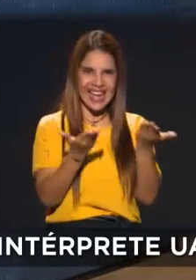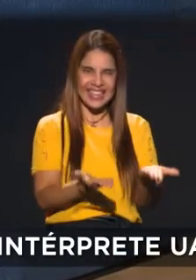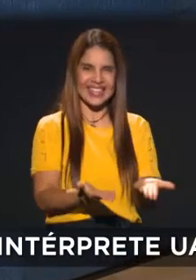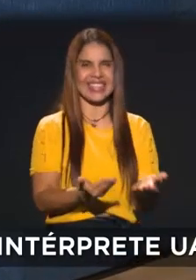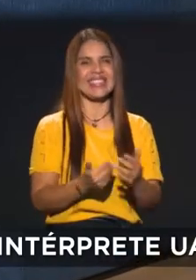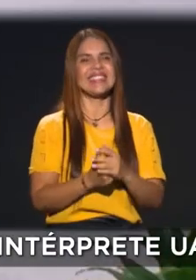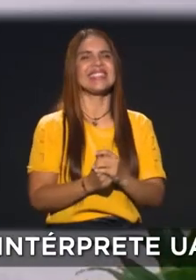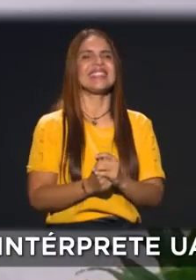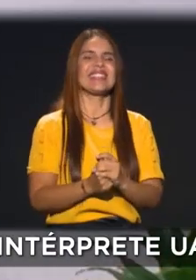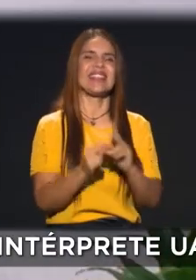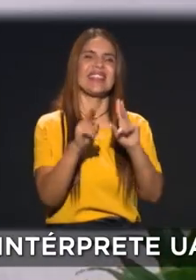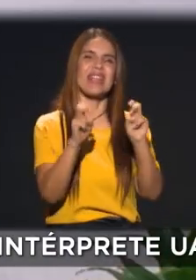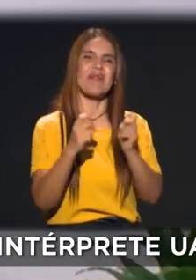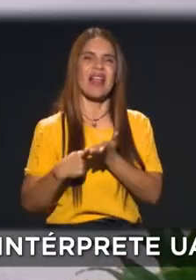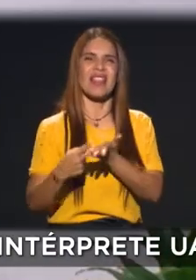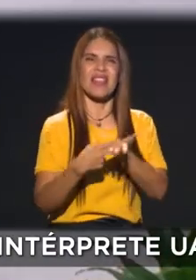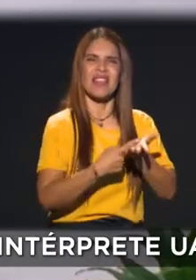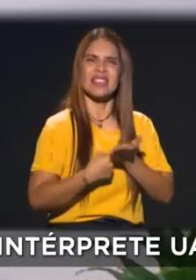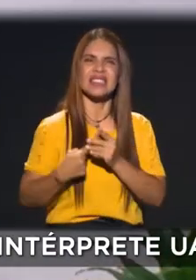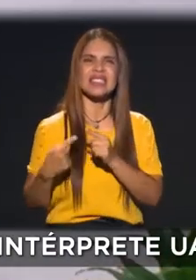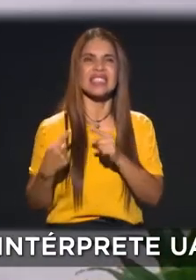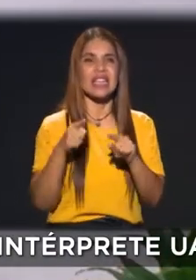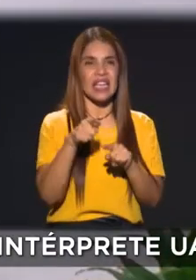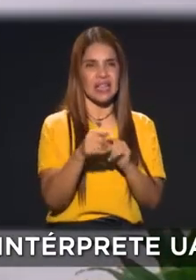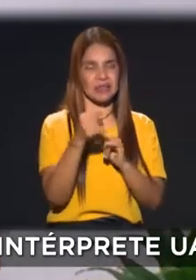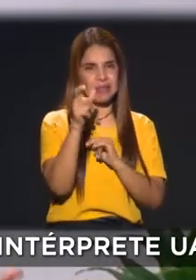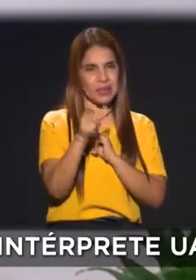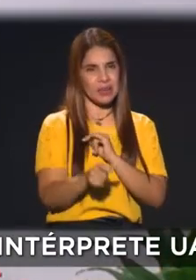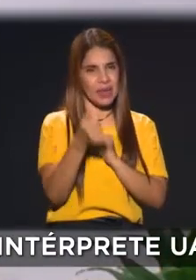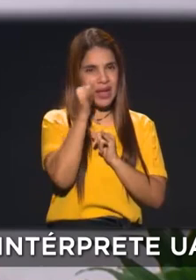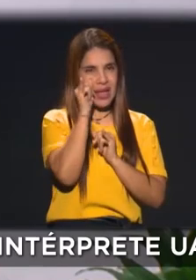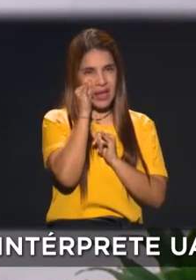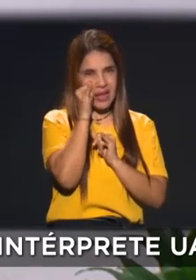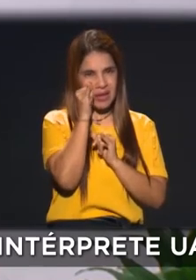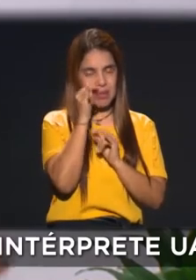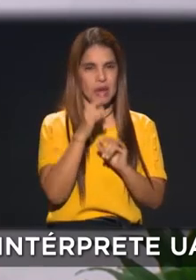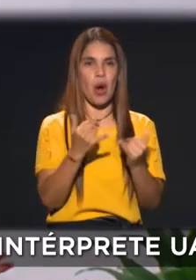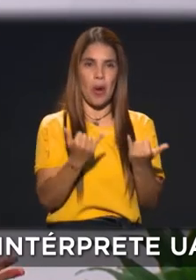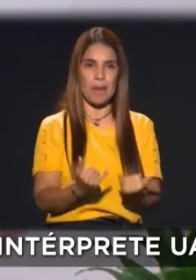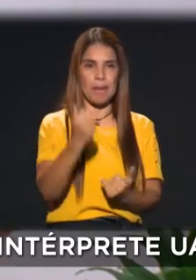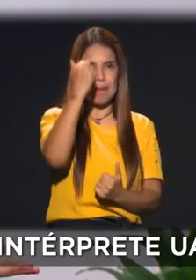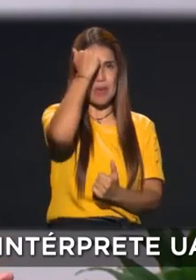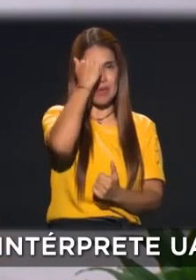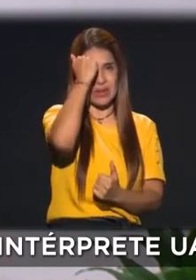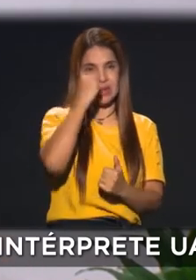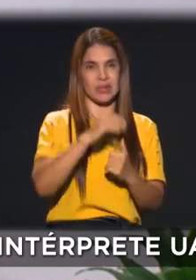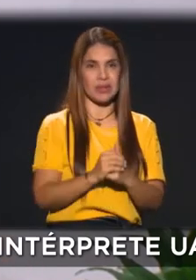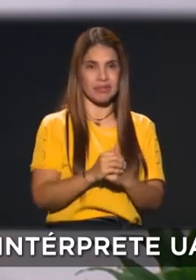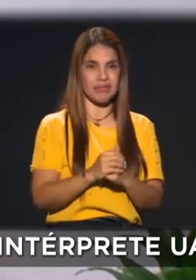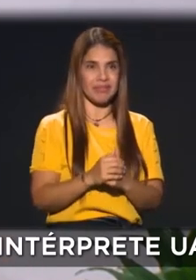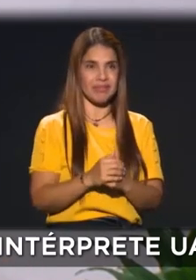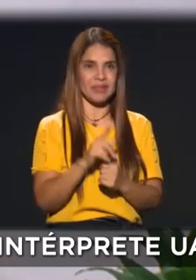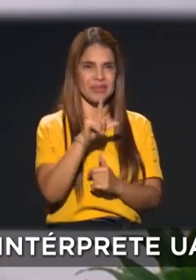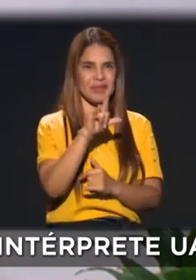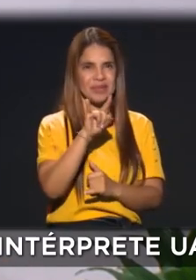set, hablando de el debate, y como decía, él es ingeniero, pero se ha dedicado a la docencia. ¿Es así o no, profesor